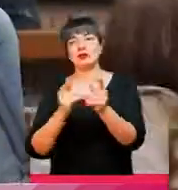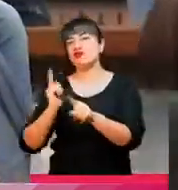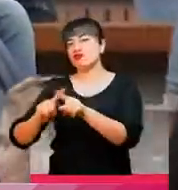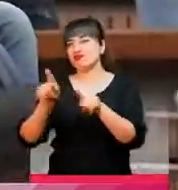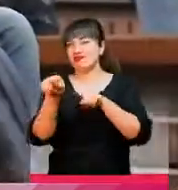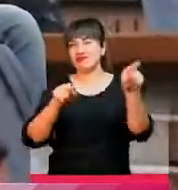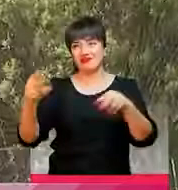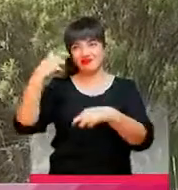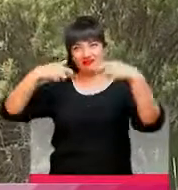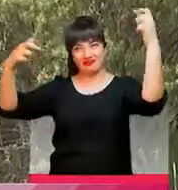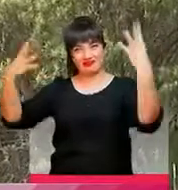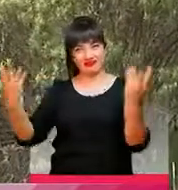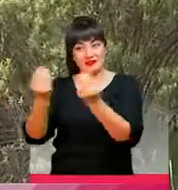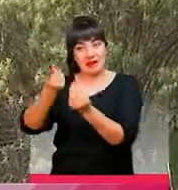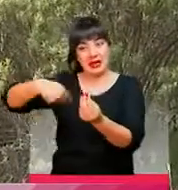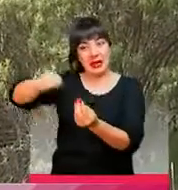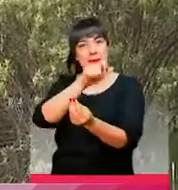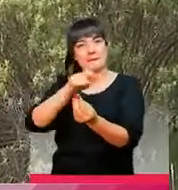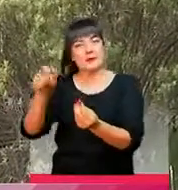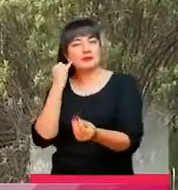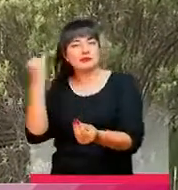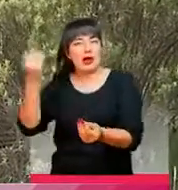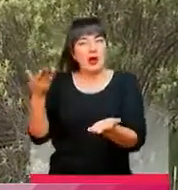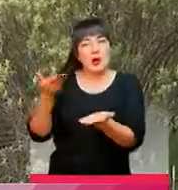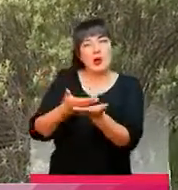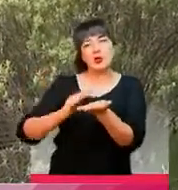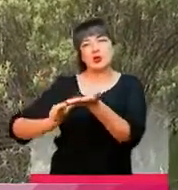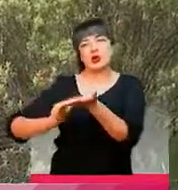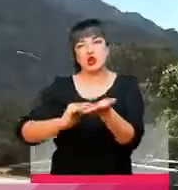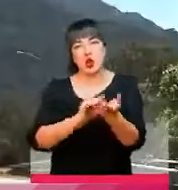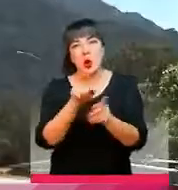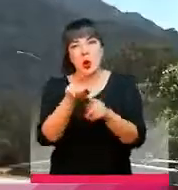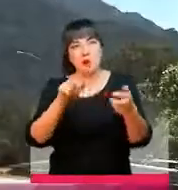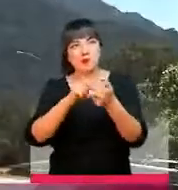los estudiantes deberán resolver los retos planteados en el encuentro y hallar soluciones.